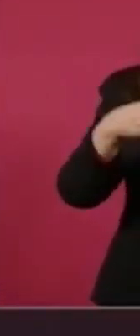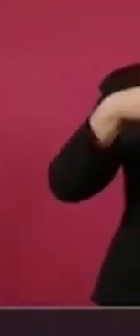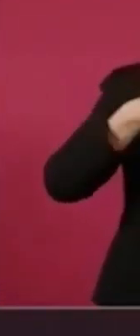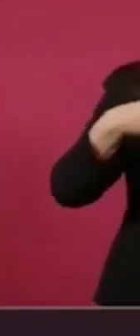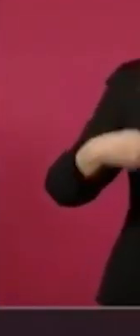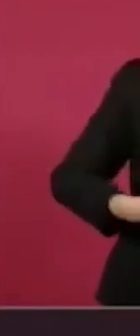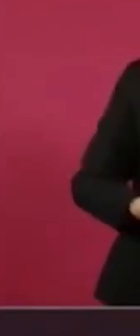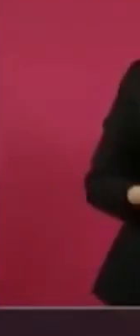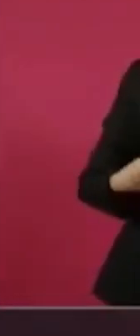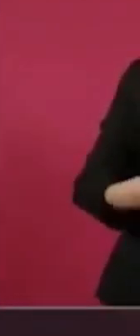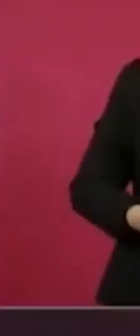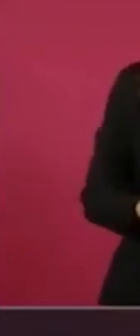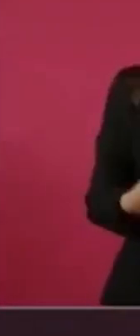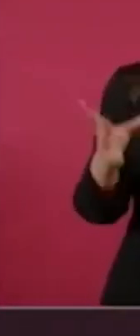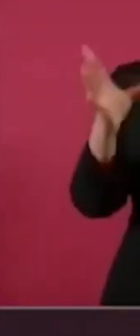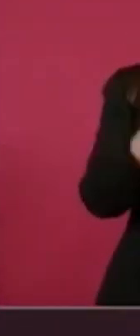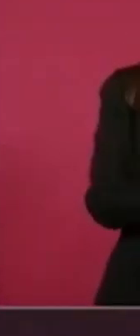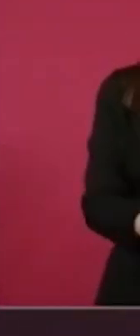cómo